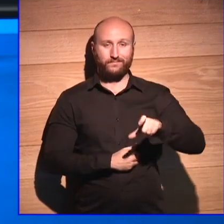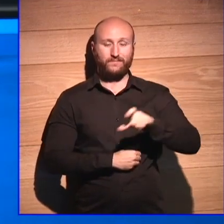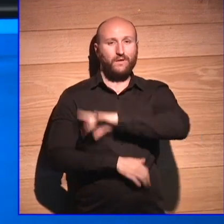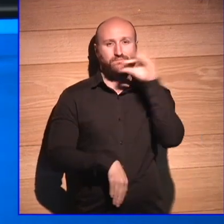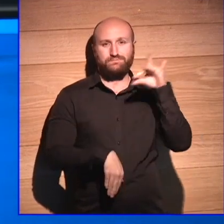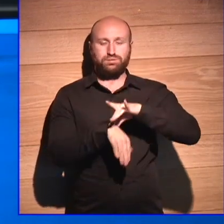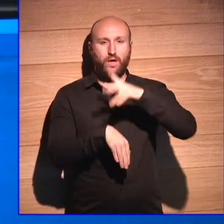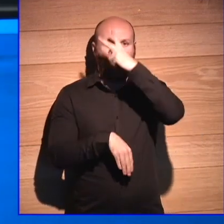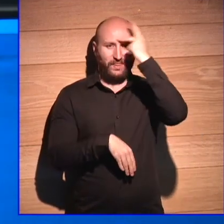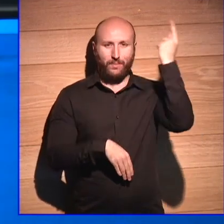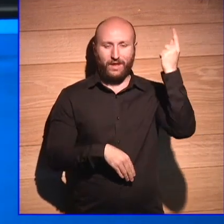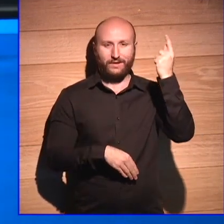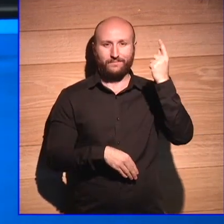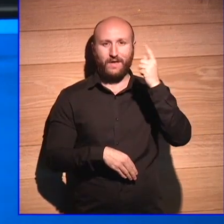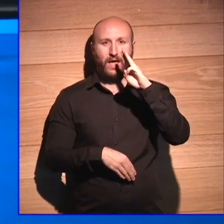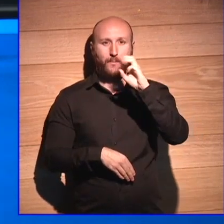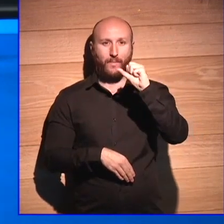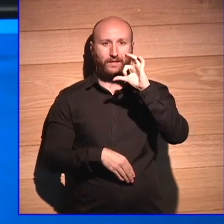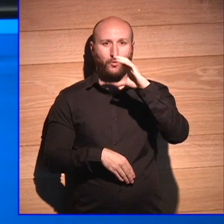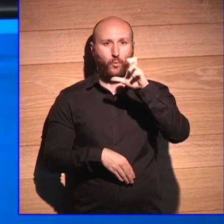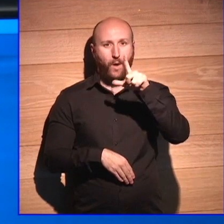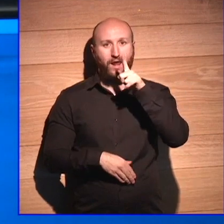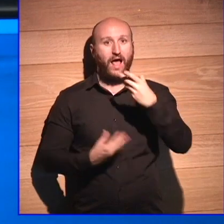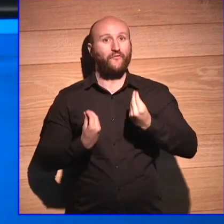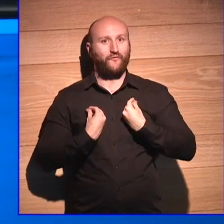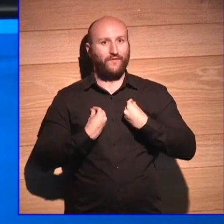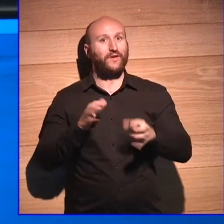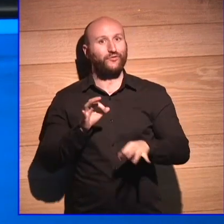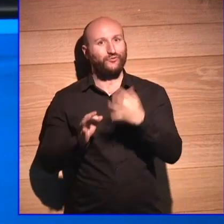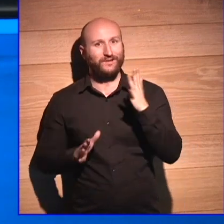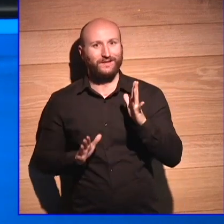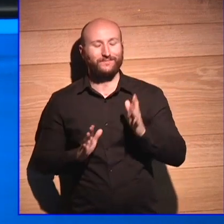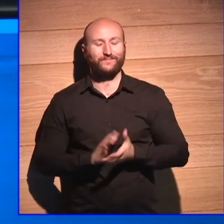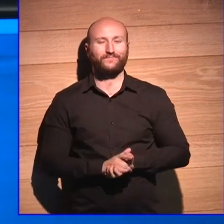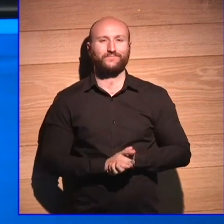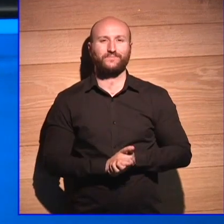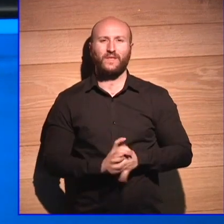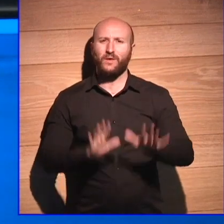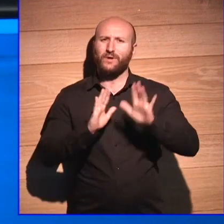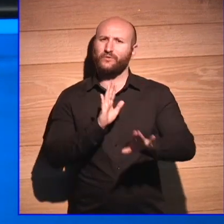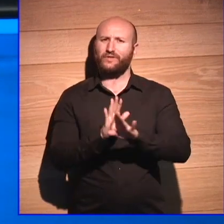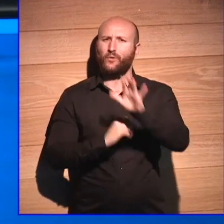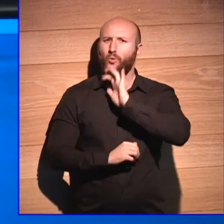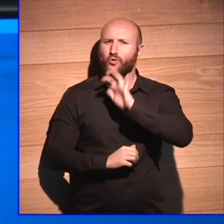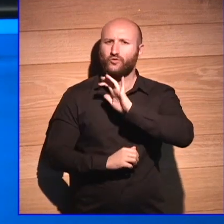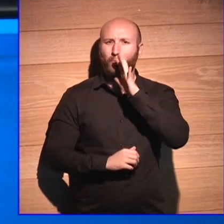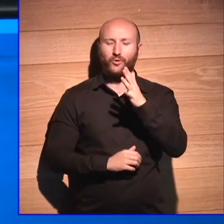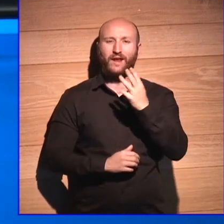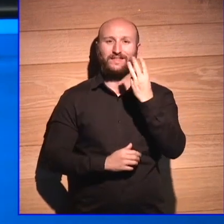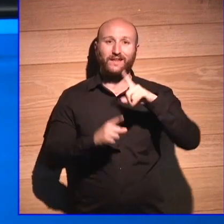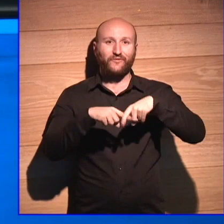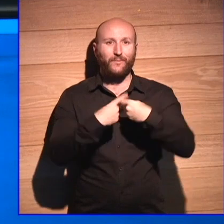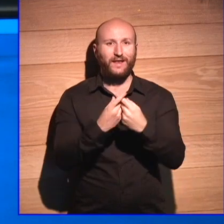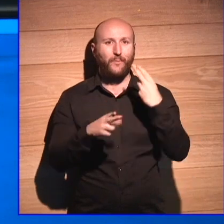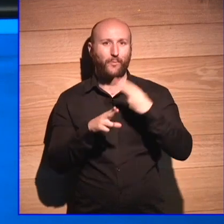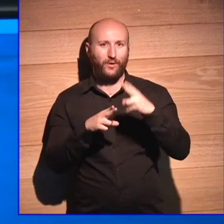de Alzheimer. Pascual Maragall, afortunadamente, todavía está vivo. No deja de ser curioso que fuimos tres familias de políticos junto a